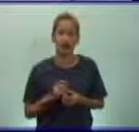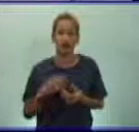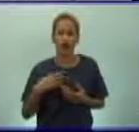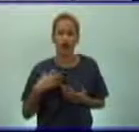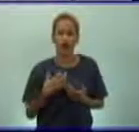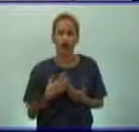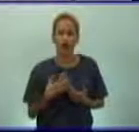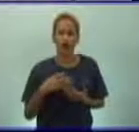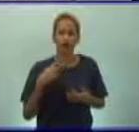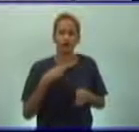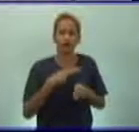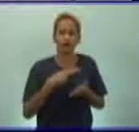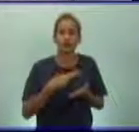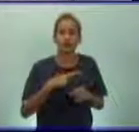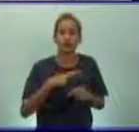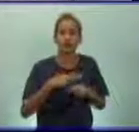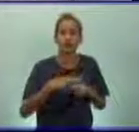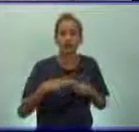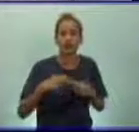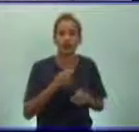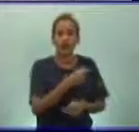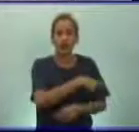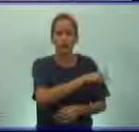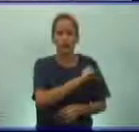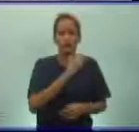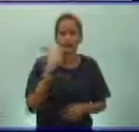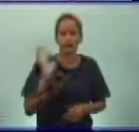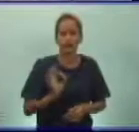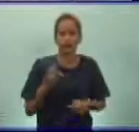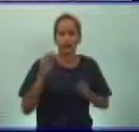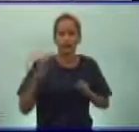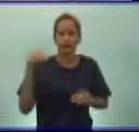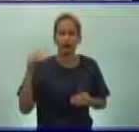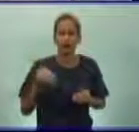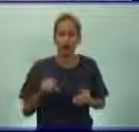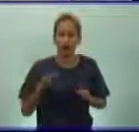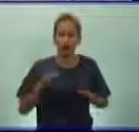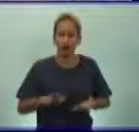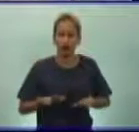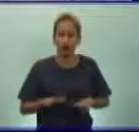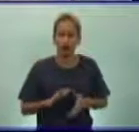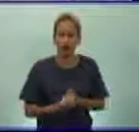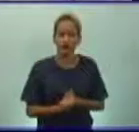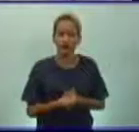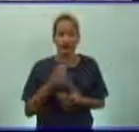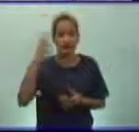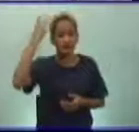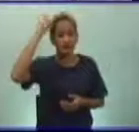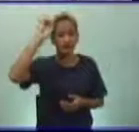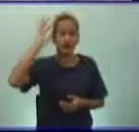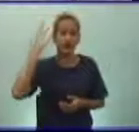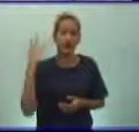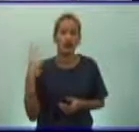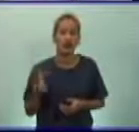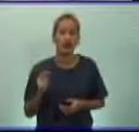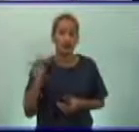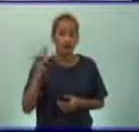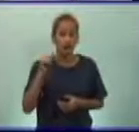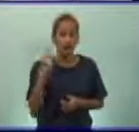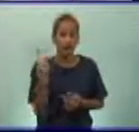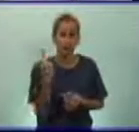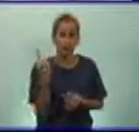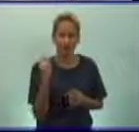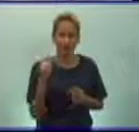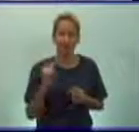pueblos que siempre parecerán estar presentes. Celia es una de esas. Su presencia se